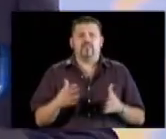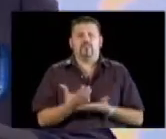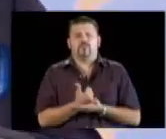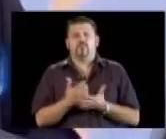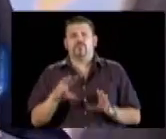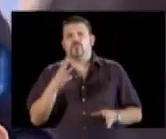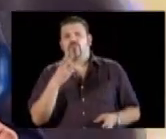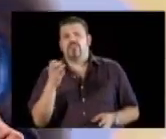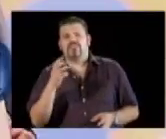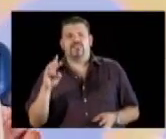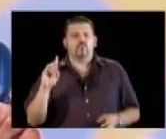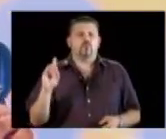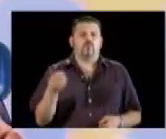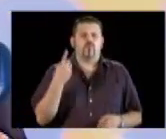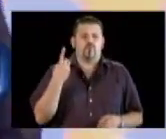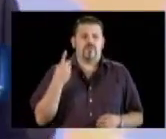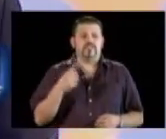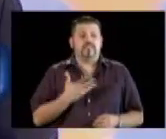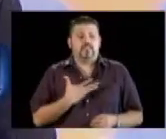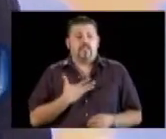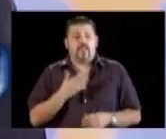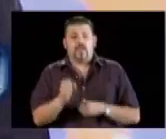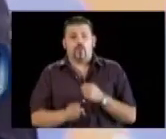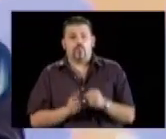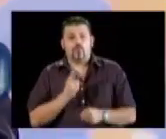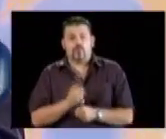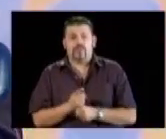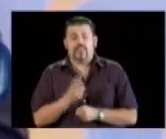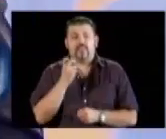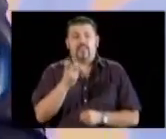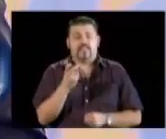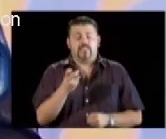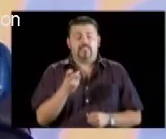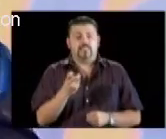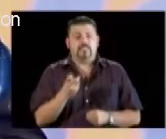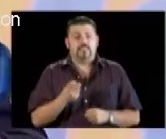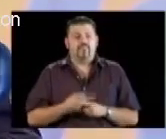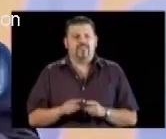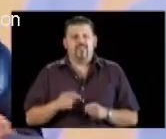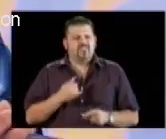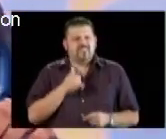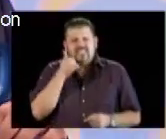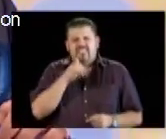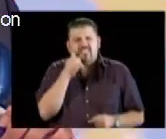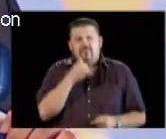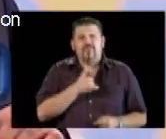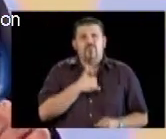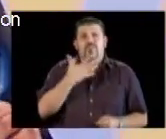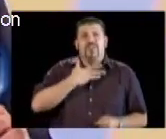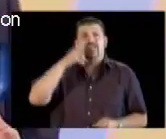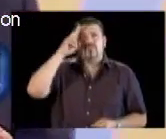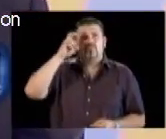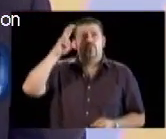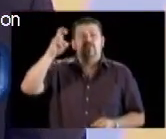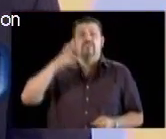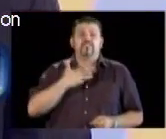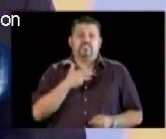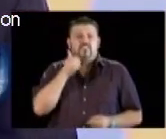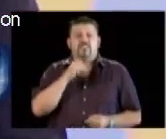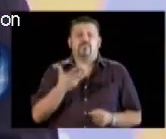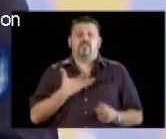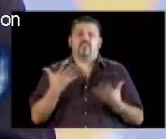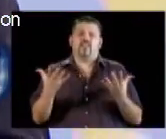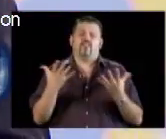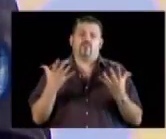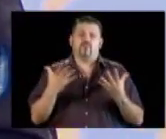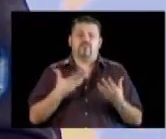dólares, que poder tener la oportunidad de vivir de esta manera. Siempre tuve muchos sueños, siempre tuve muchos deseos,